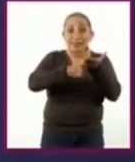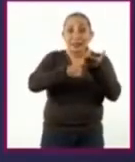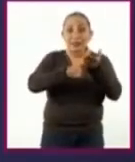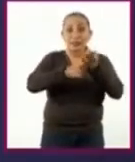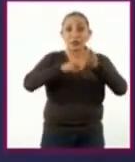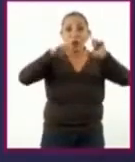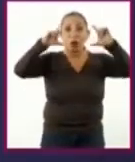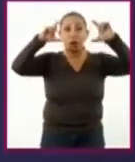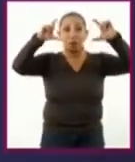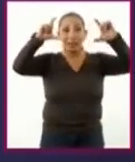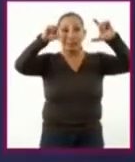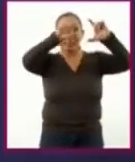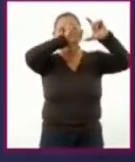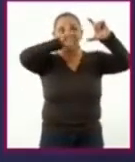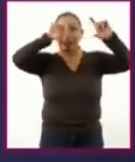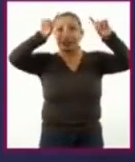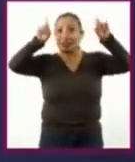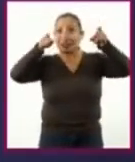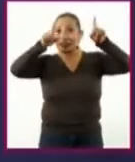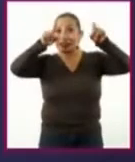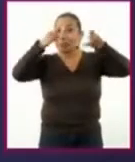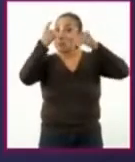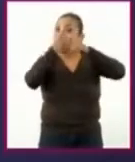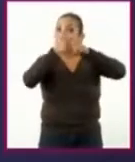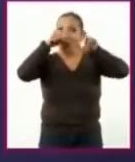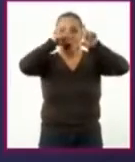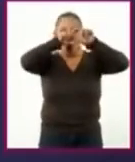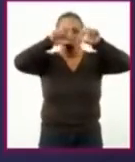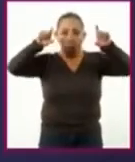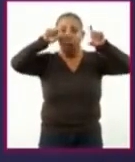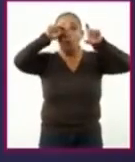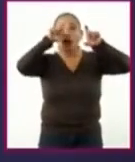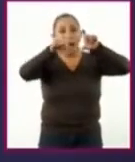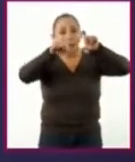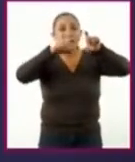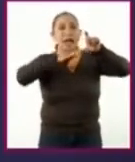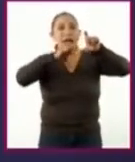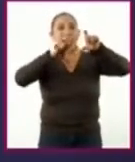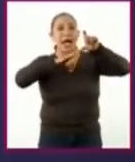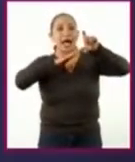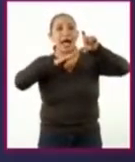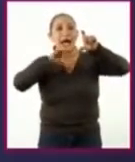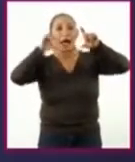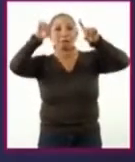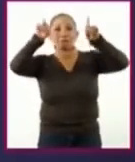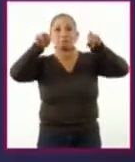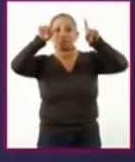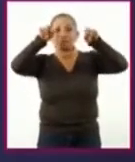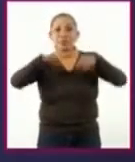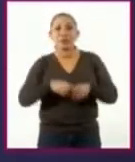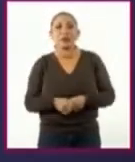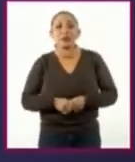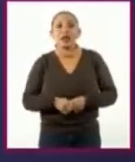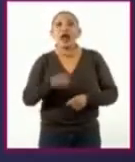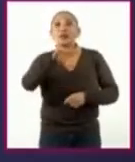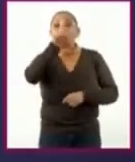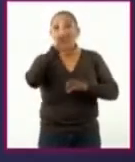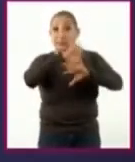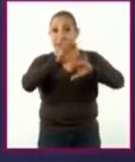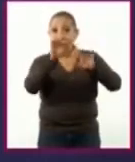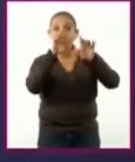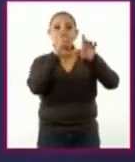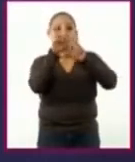contenidas dentro de paréntesis. Estas operaciones suelen estar en la parte interna de las mismas. Enseguida,